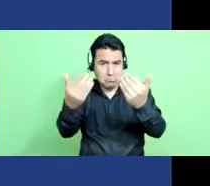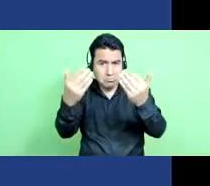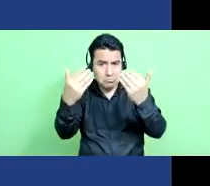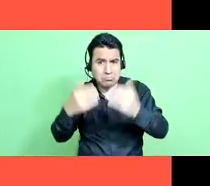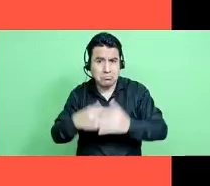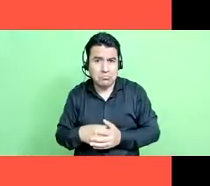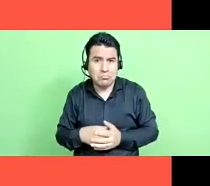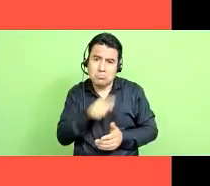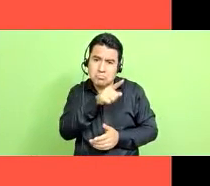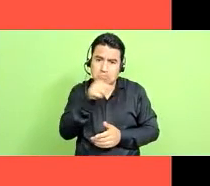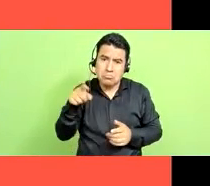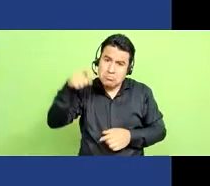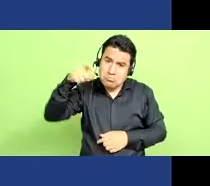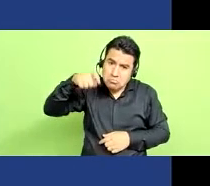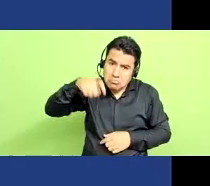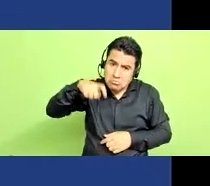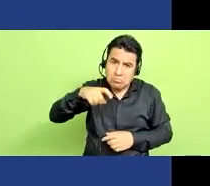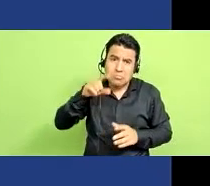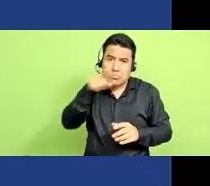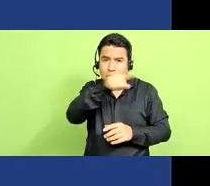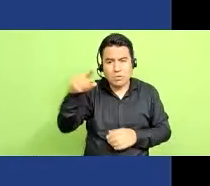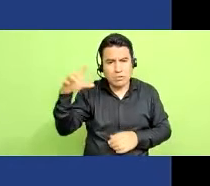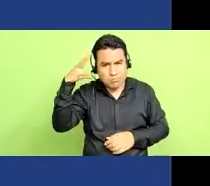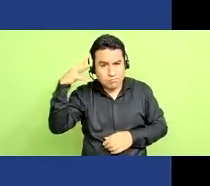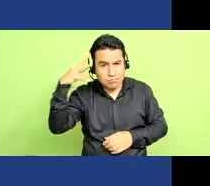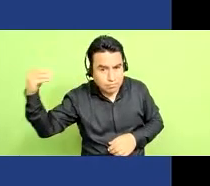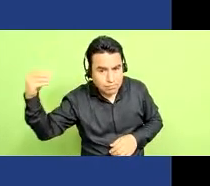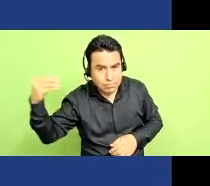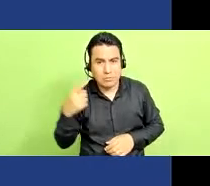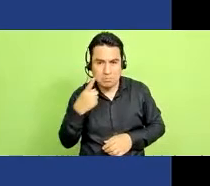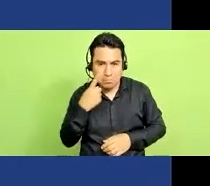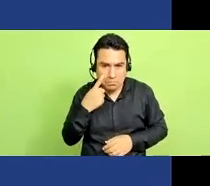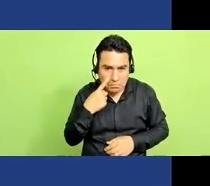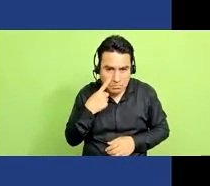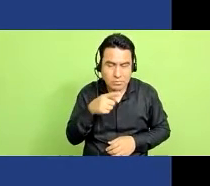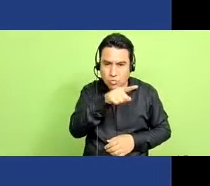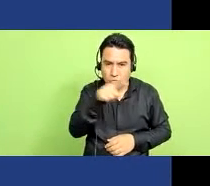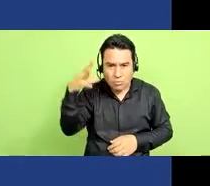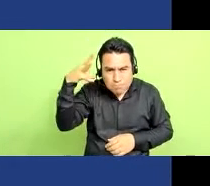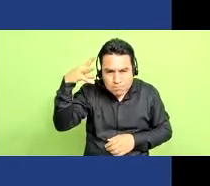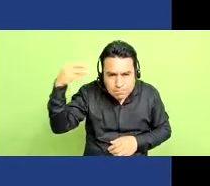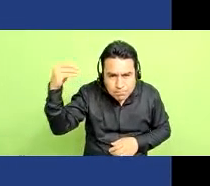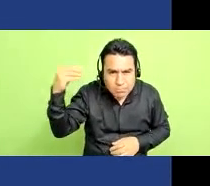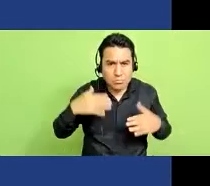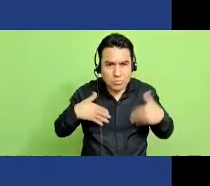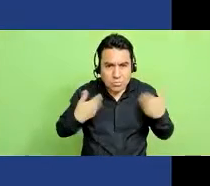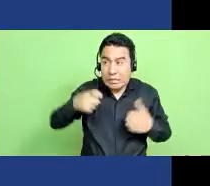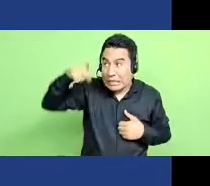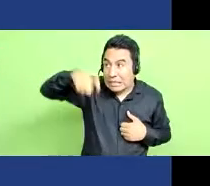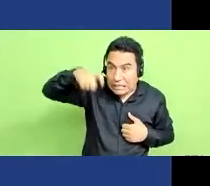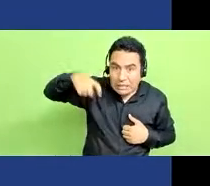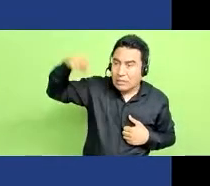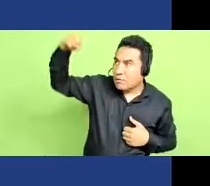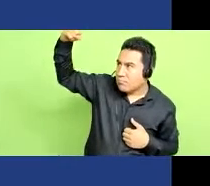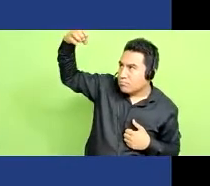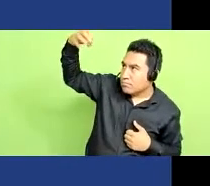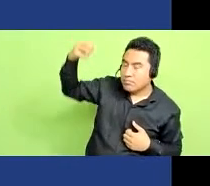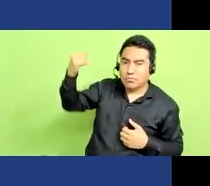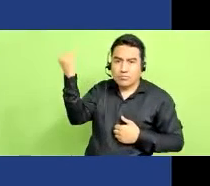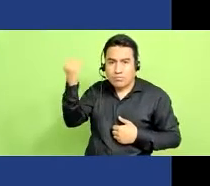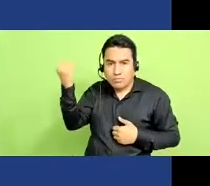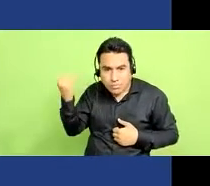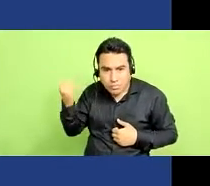requieren bajo la experiencia que ustedes como usuarios de repente han sentido esa necesidad nos lo comentan